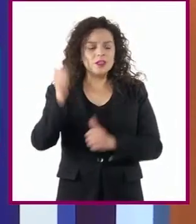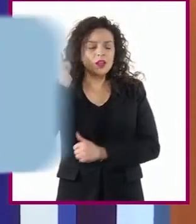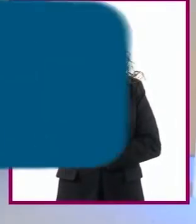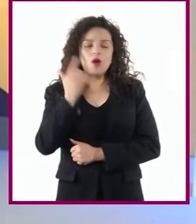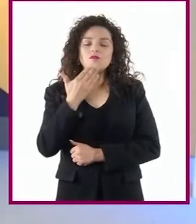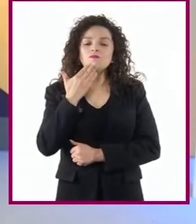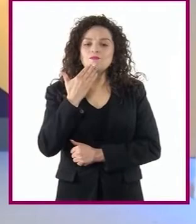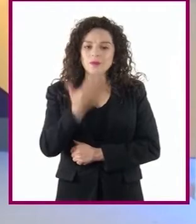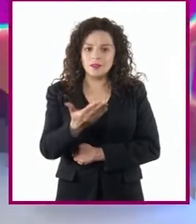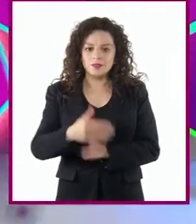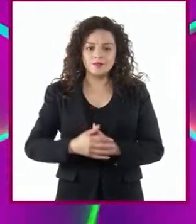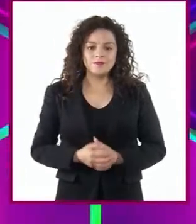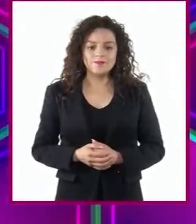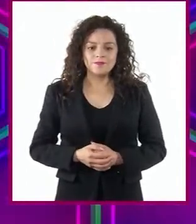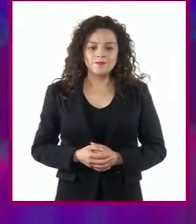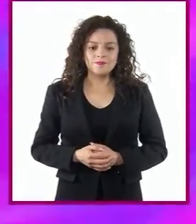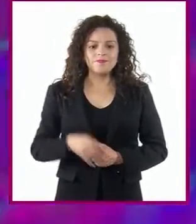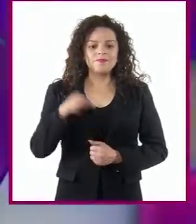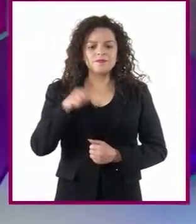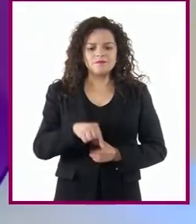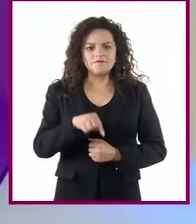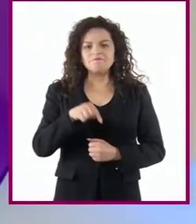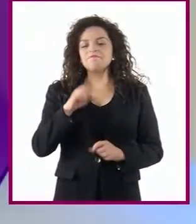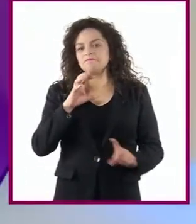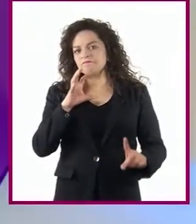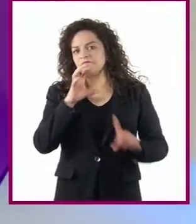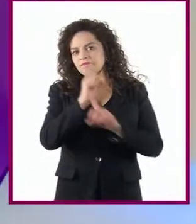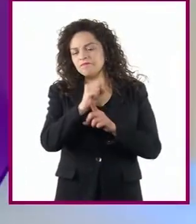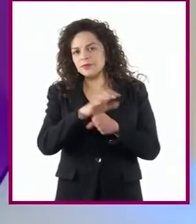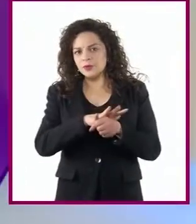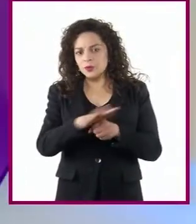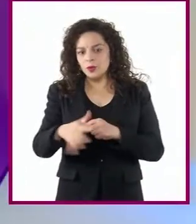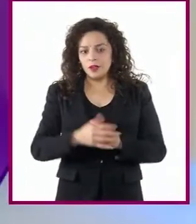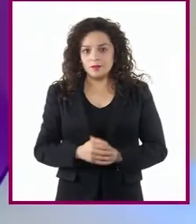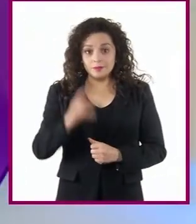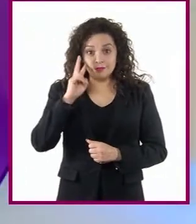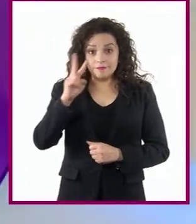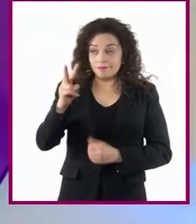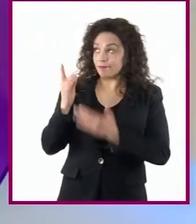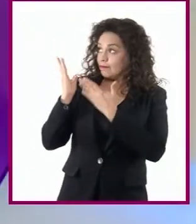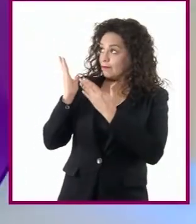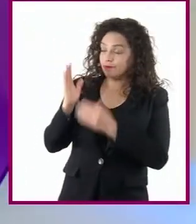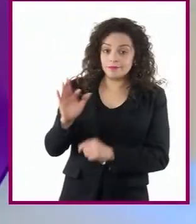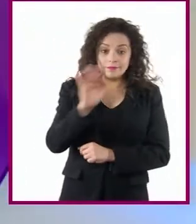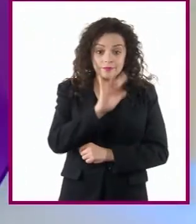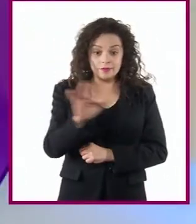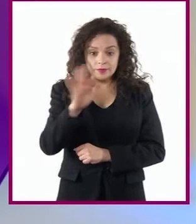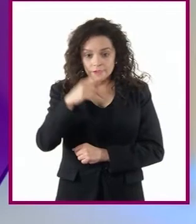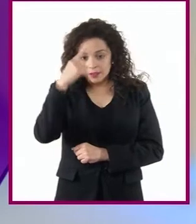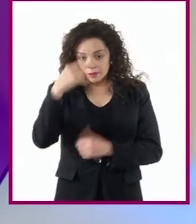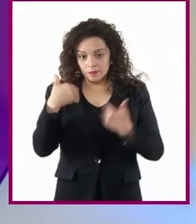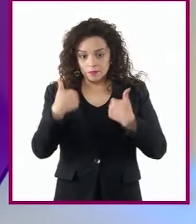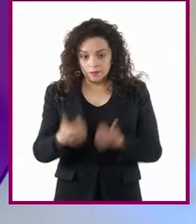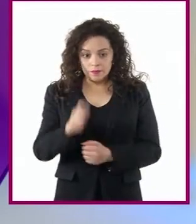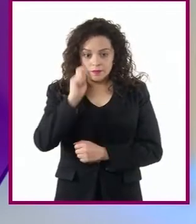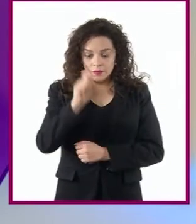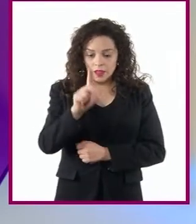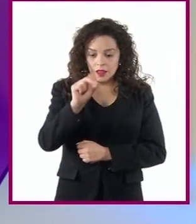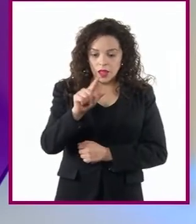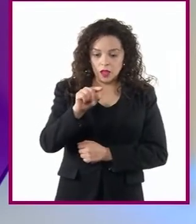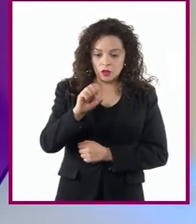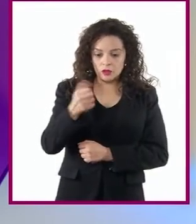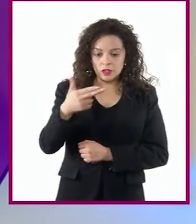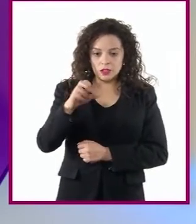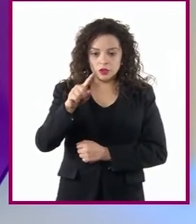bien. El propósito de esta sesión es leer e interpretar datos en histogramas, polígonos de frecuencia